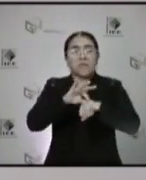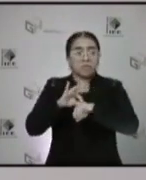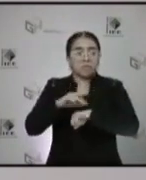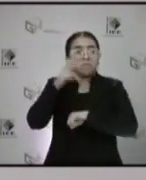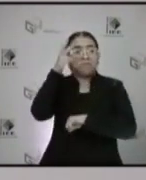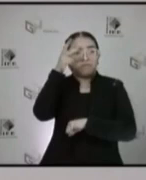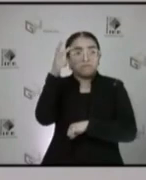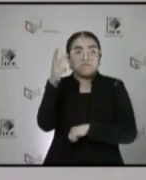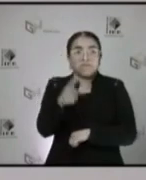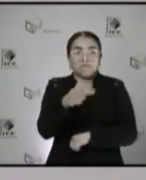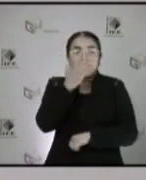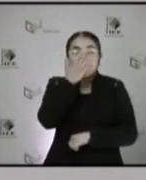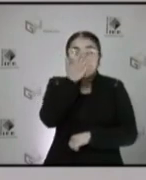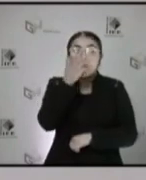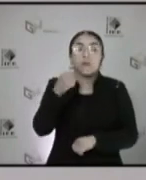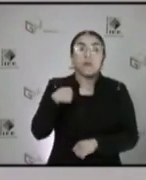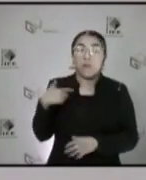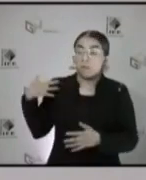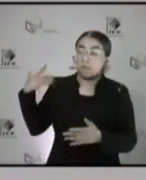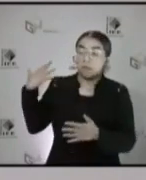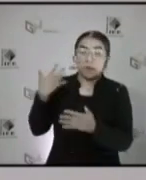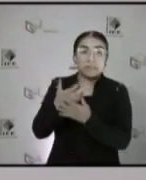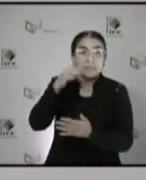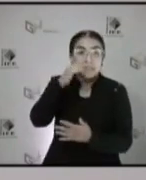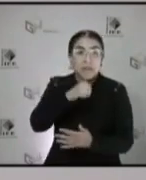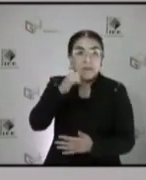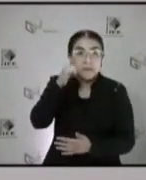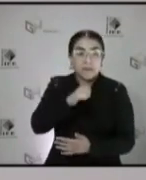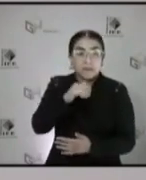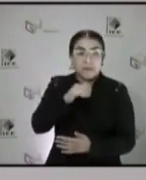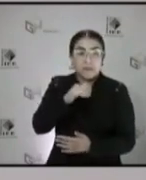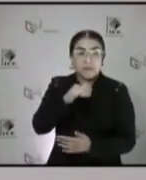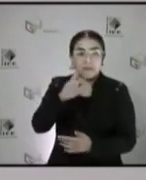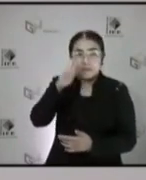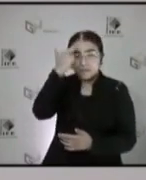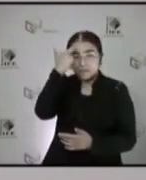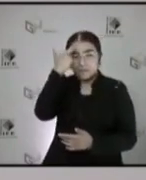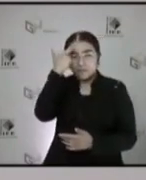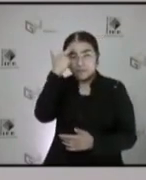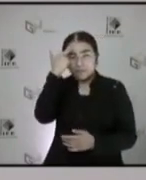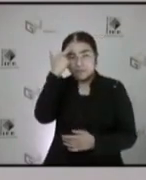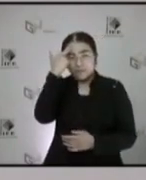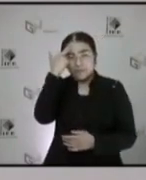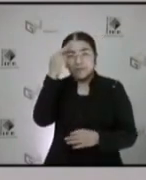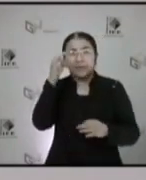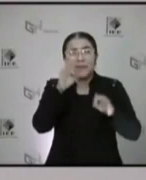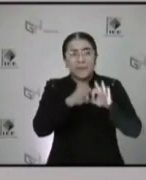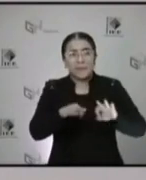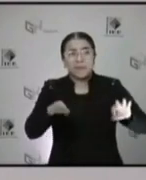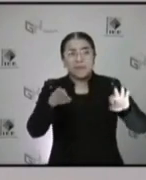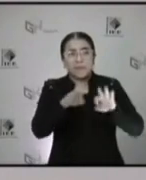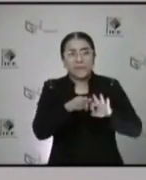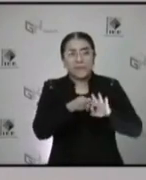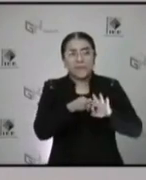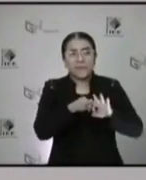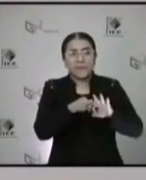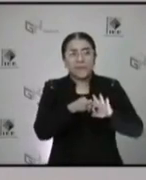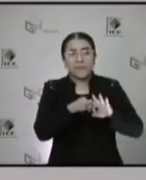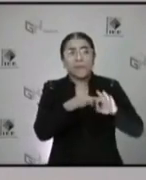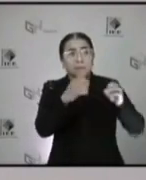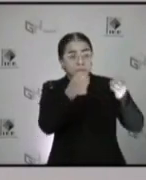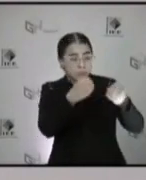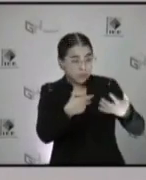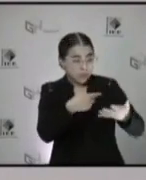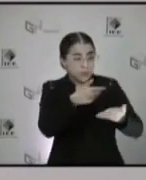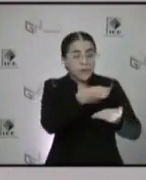hecho siempre. Si en alguna administración en el Poder Judicial se ha distinguido por los concursos de méritos, es